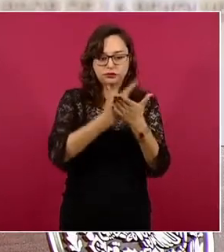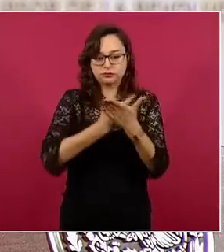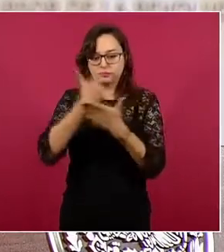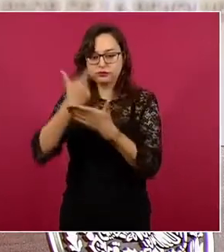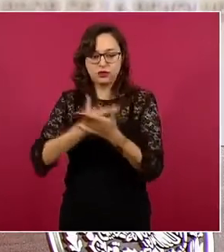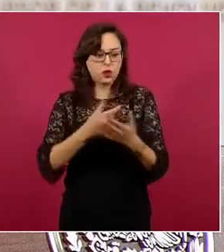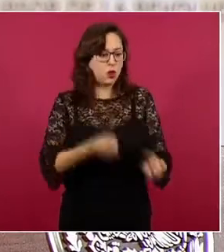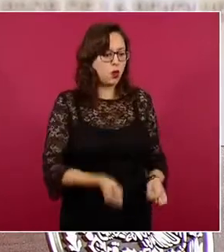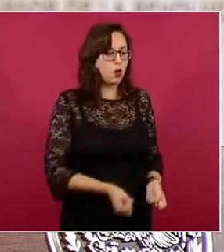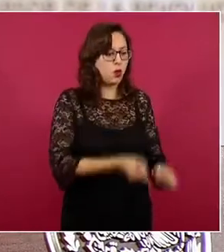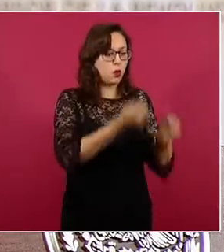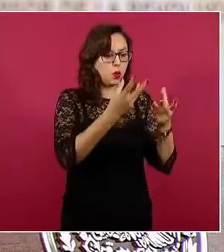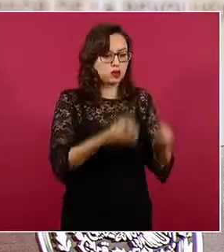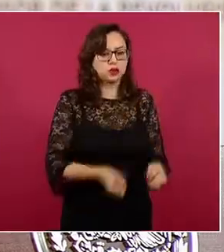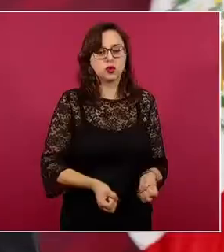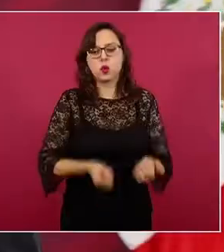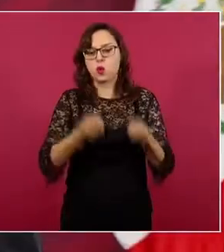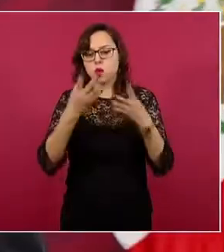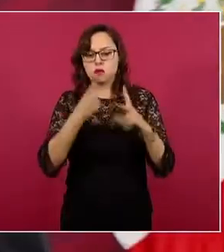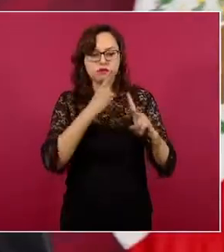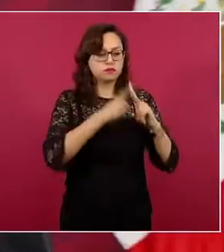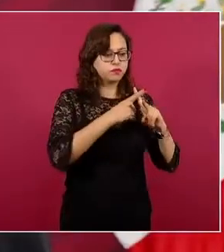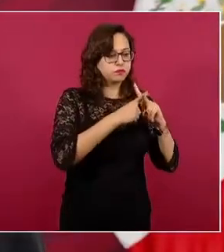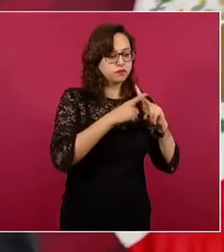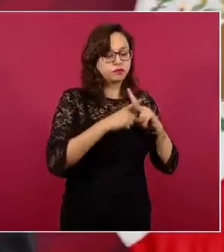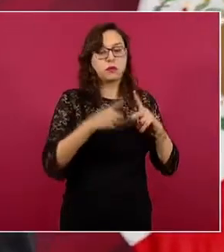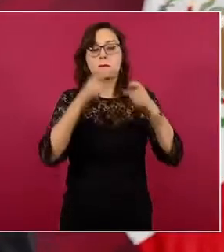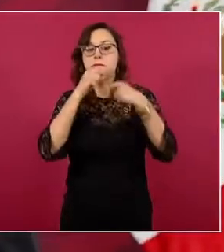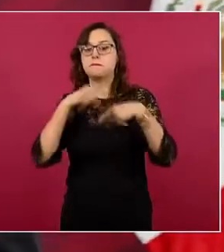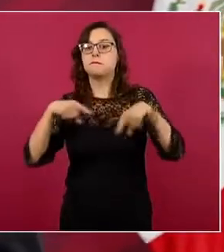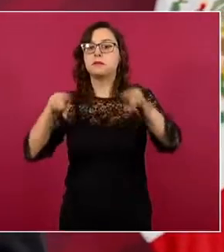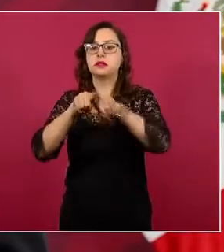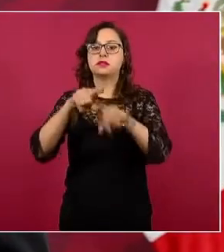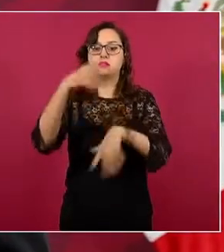se está trabajando en 15 estados